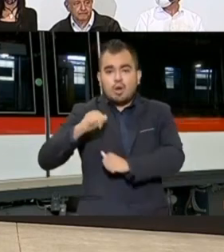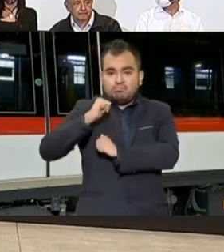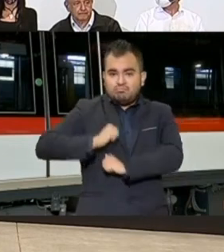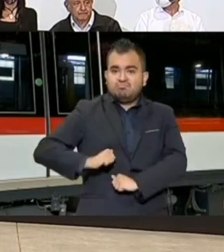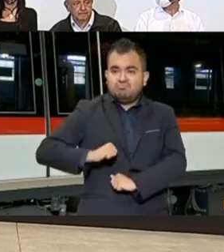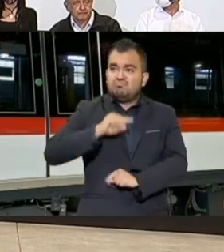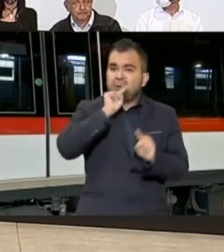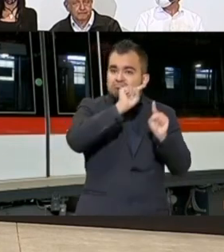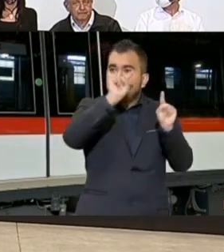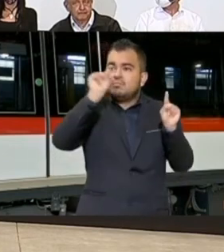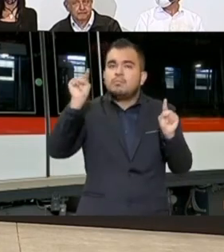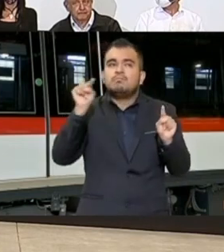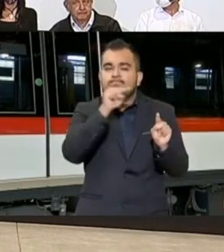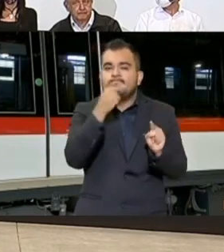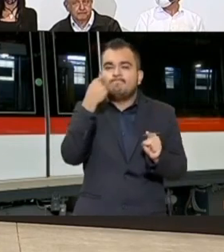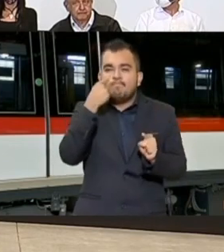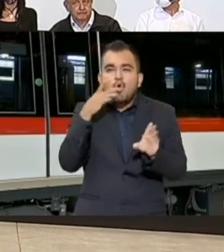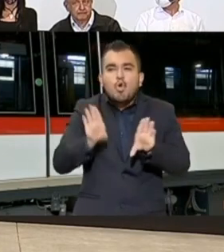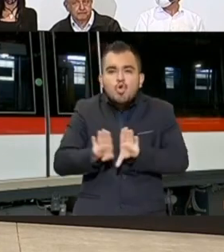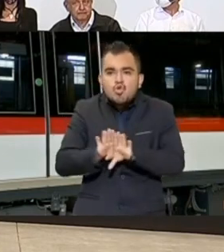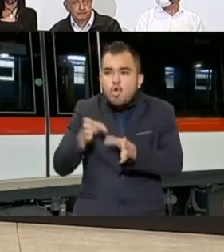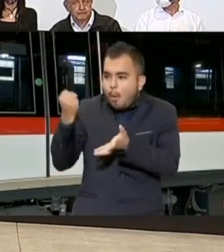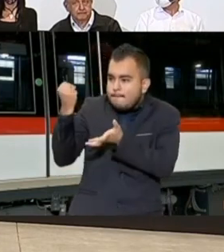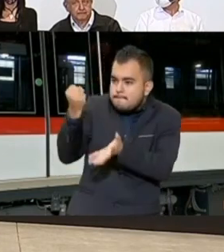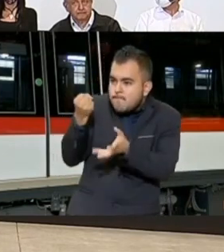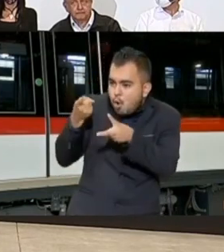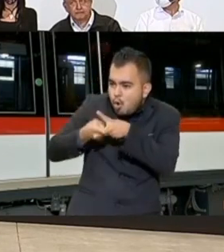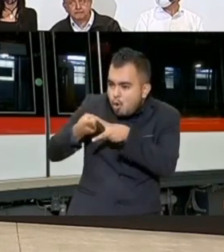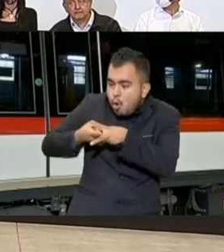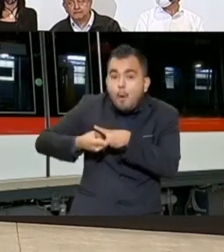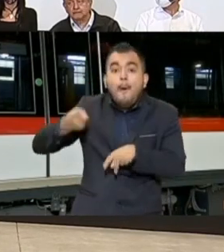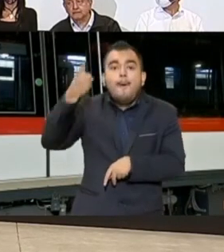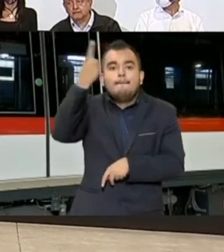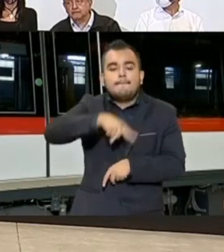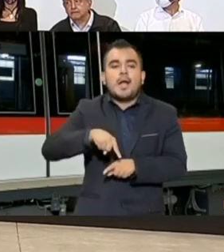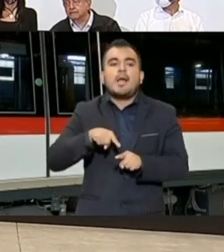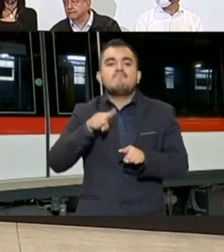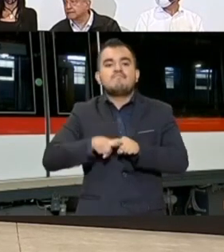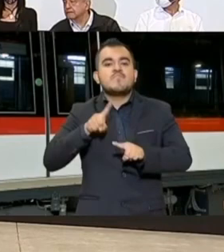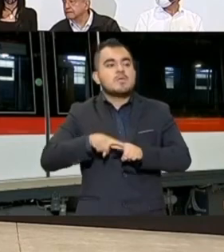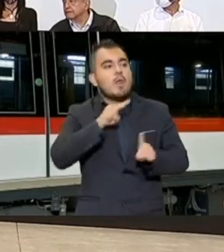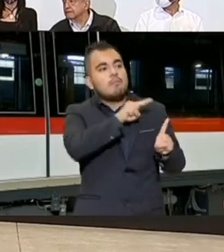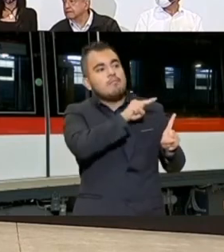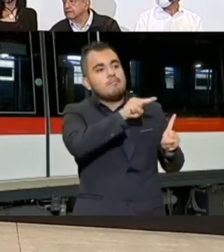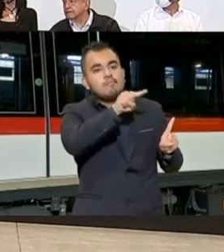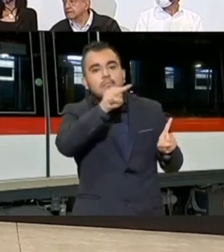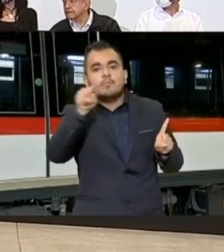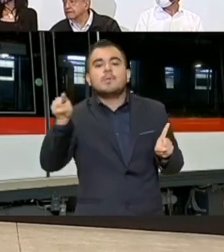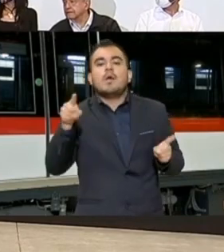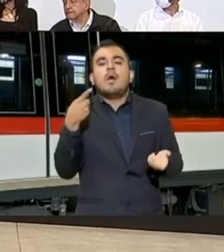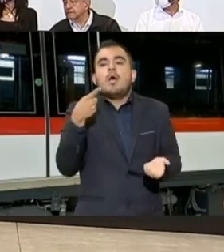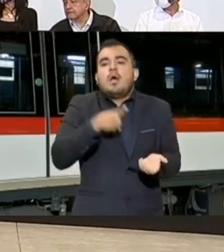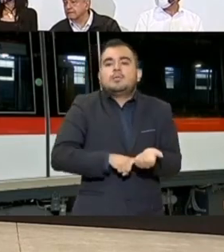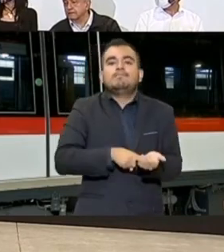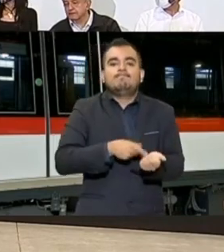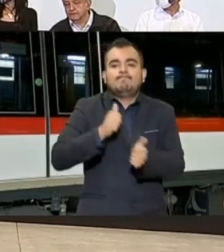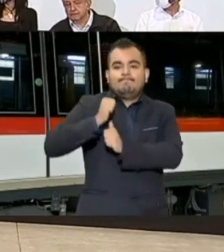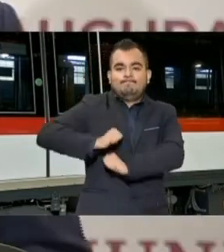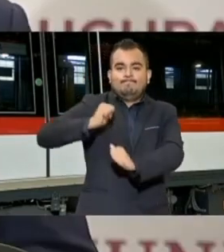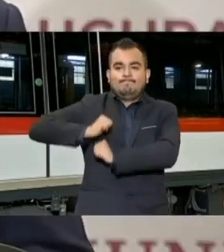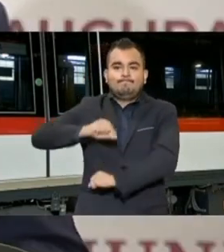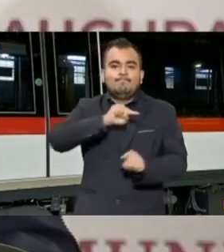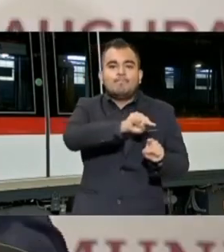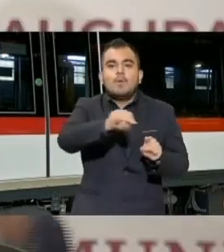se utilizaron los recursos y cómo se ejecutó esta obra para deslindar responsabilidades a quienes estuvieron detrás de las decisiones